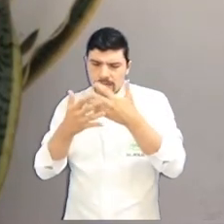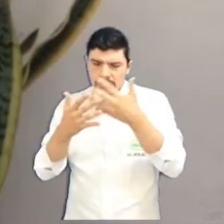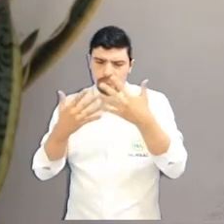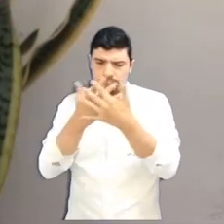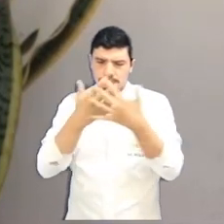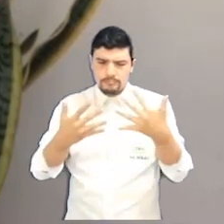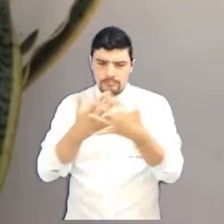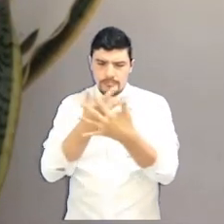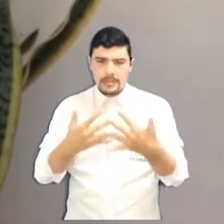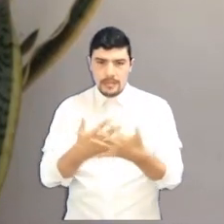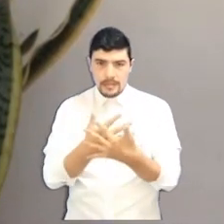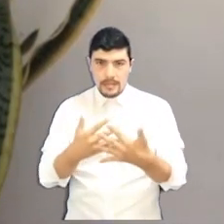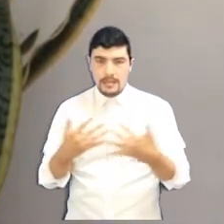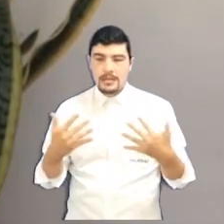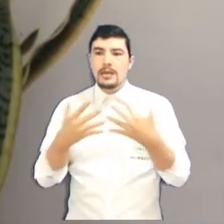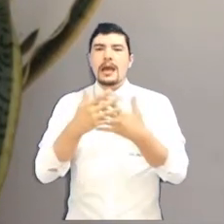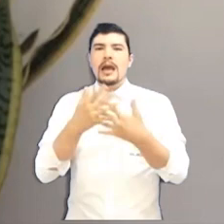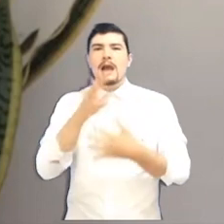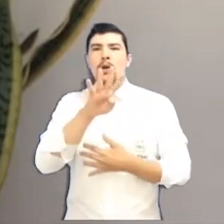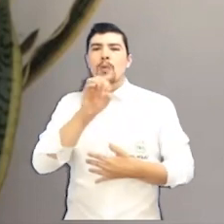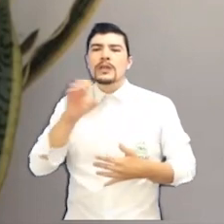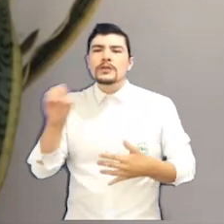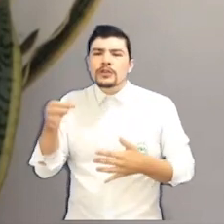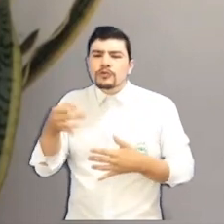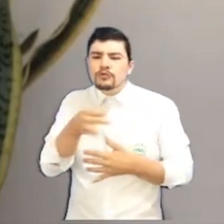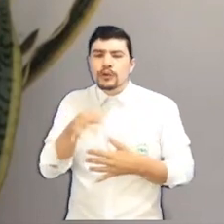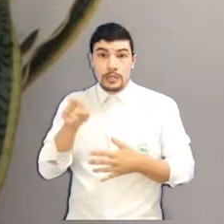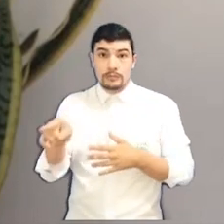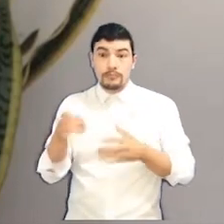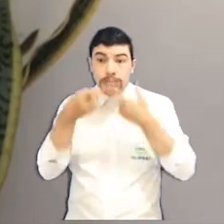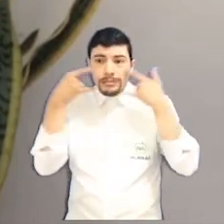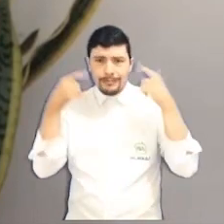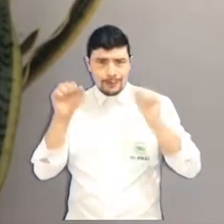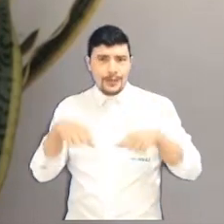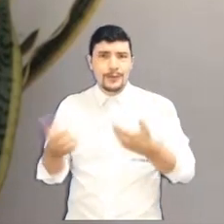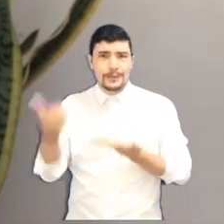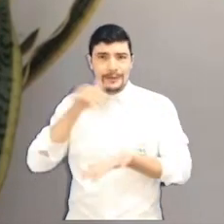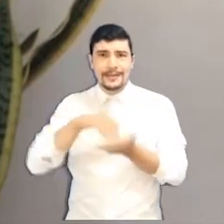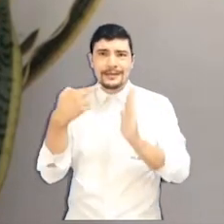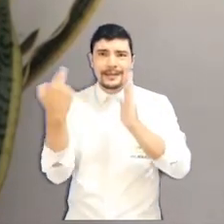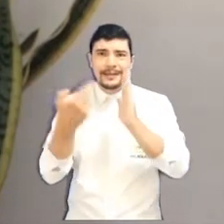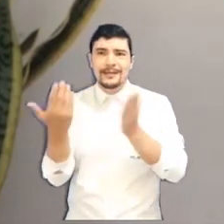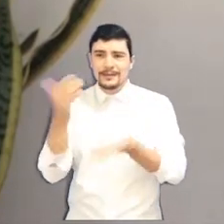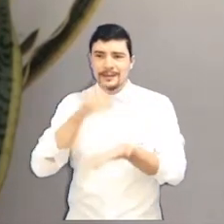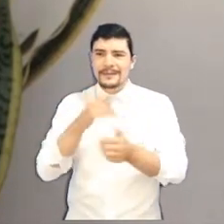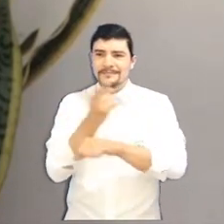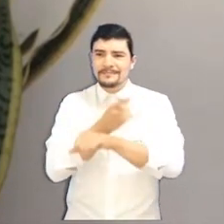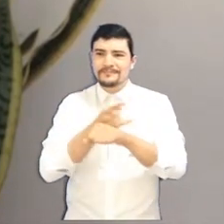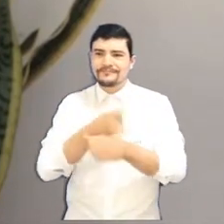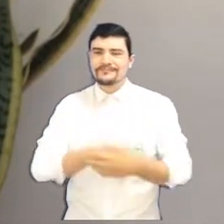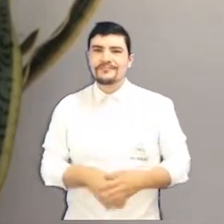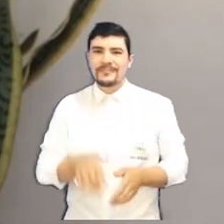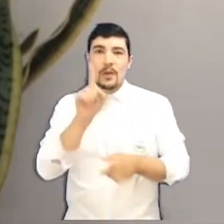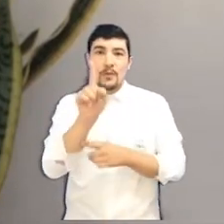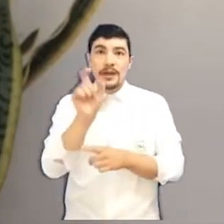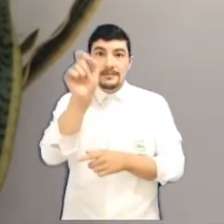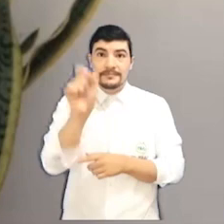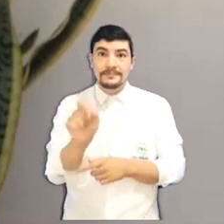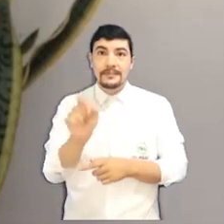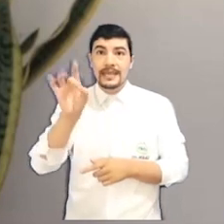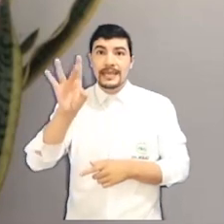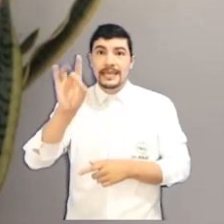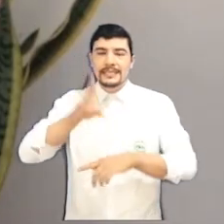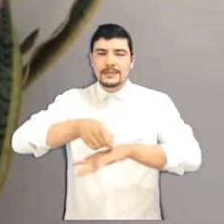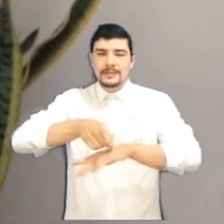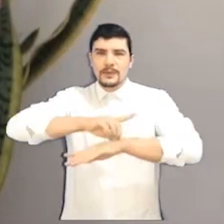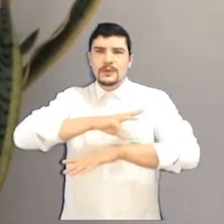1:15, avanzamos con más temas de Norte de Santander, y es que en medio de esa densa capa de humo que afecta o que contamina a Cúcuta y el